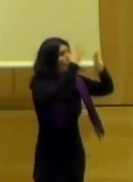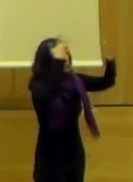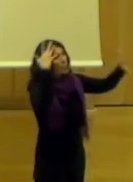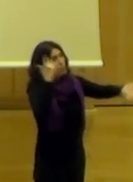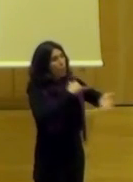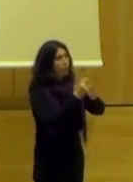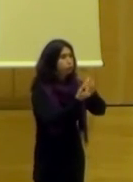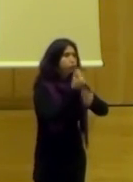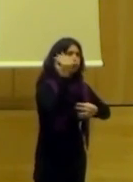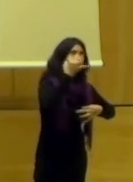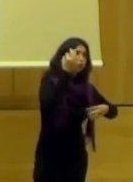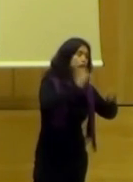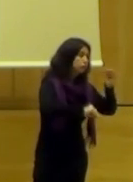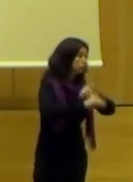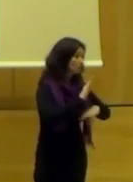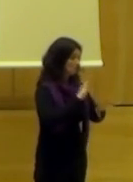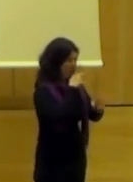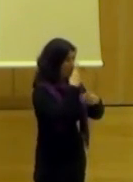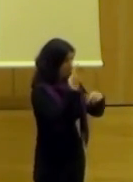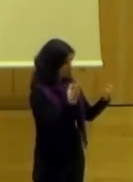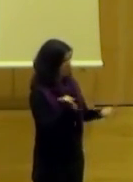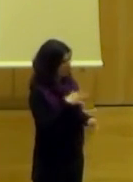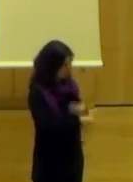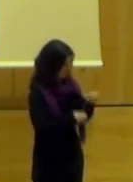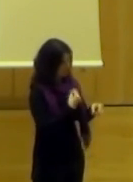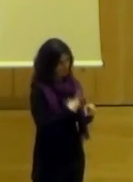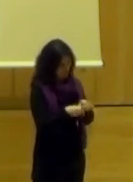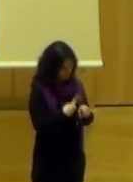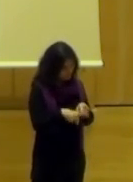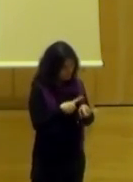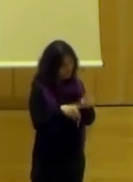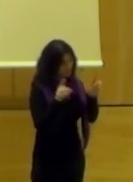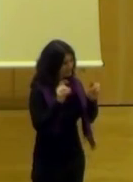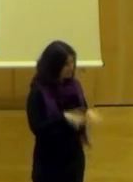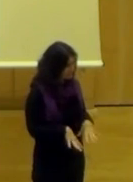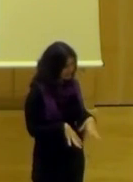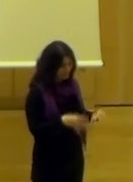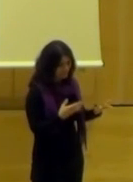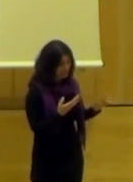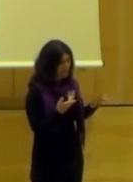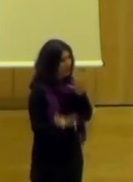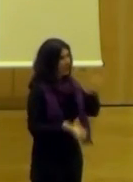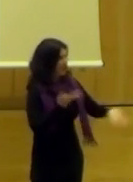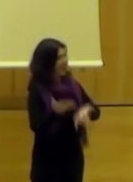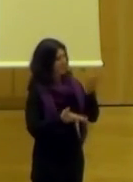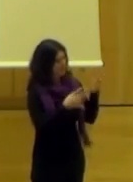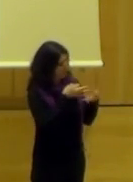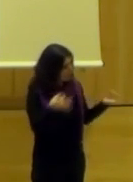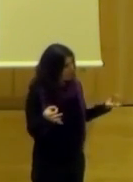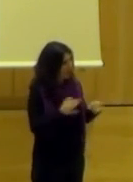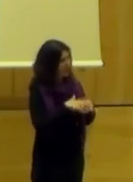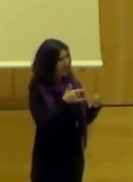proyecto económico, también para demostrar que se pueden hacer muchas cosas simplemente con una dinamización,